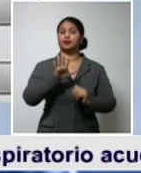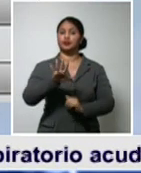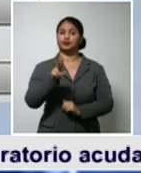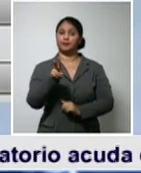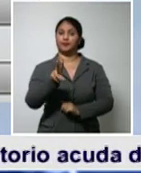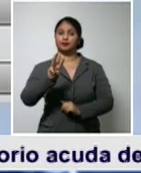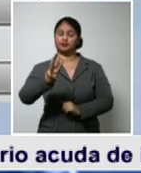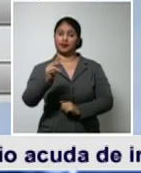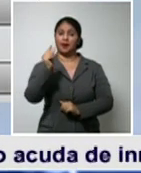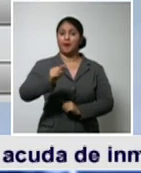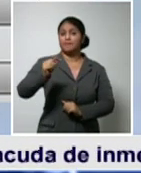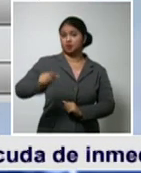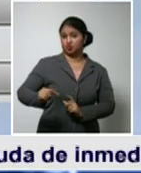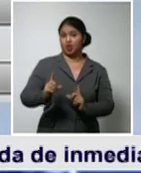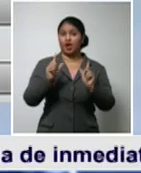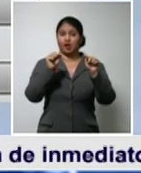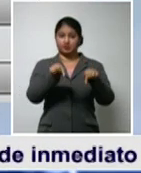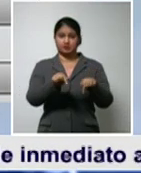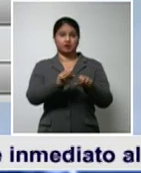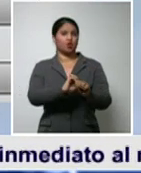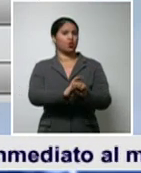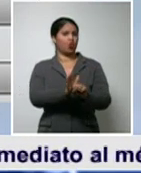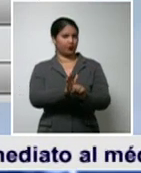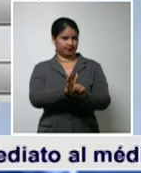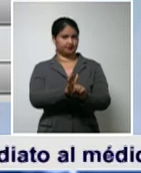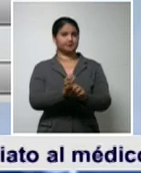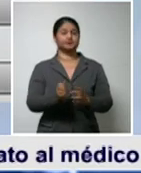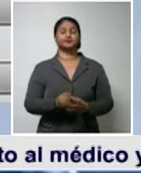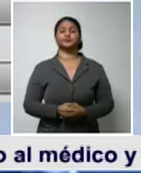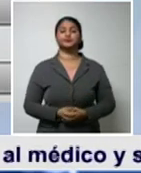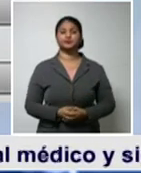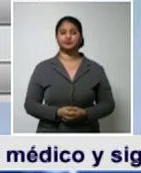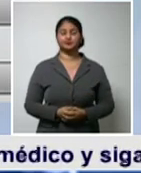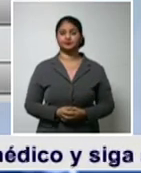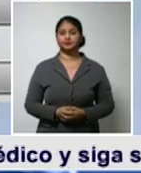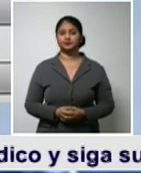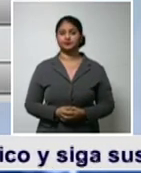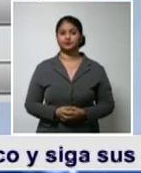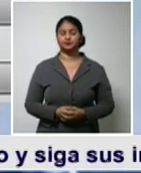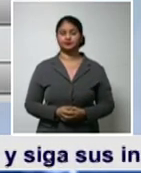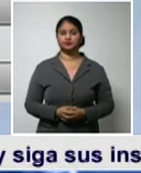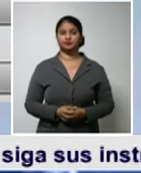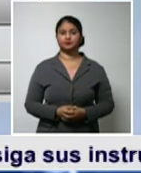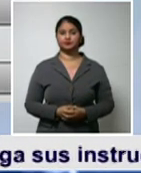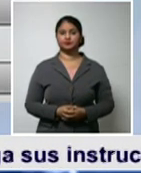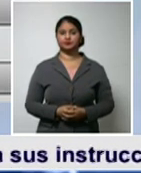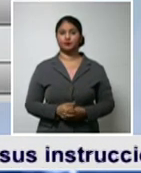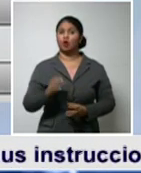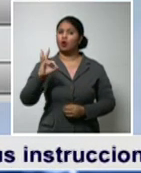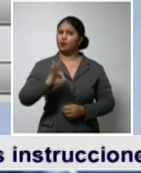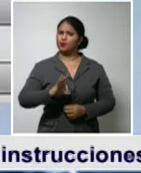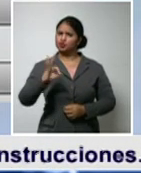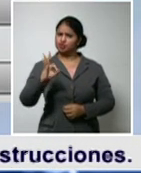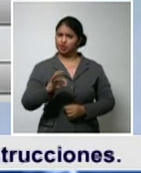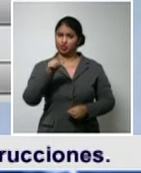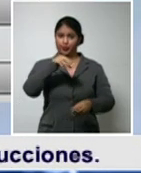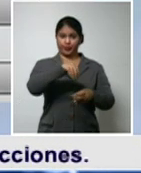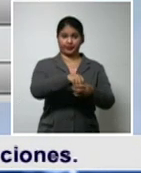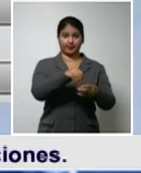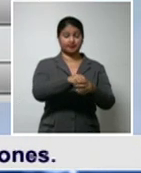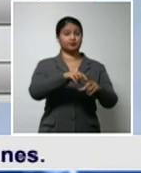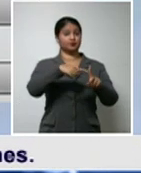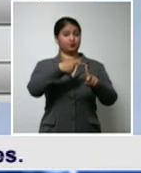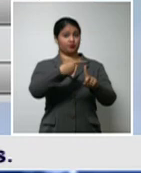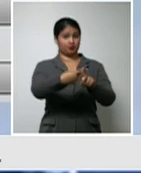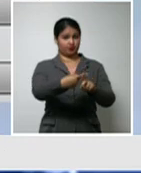44.523 personas con COVID-19. Eso da una positividad de las muestras analizadas